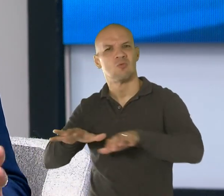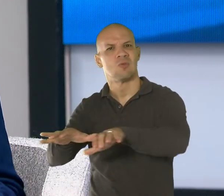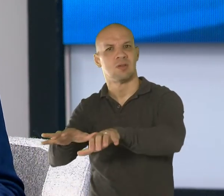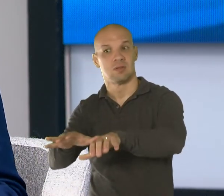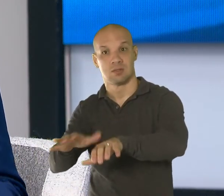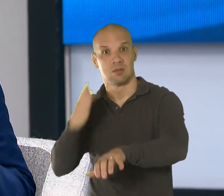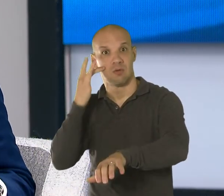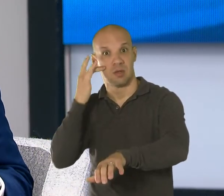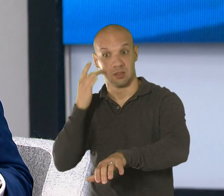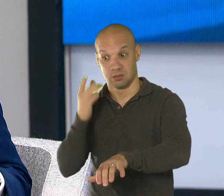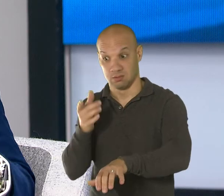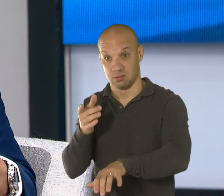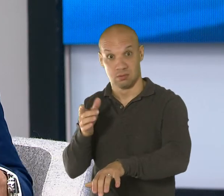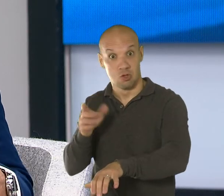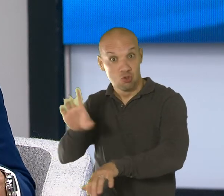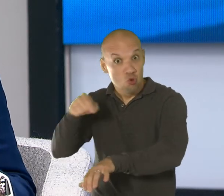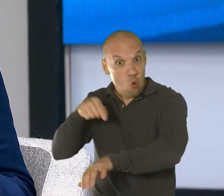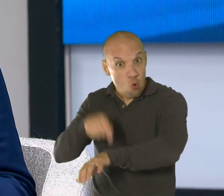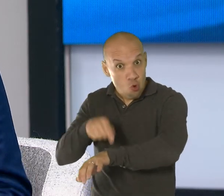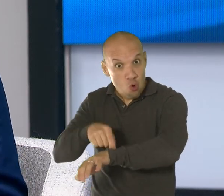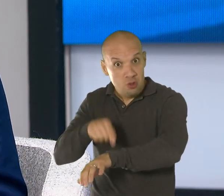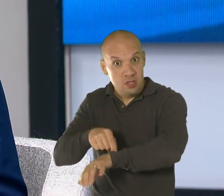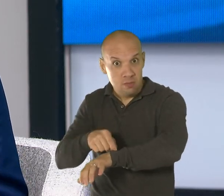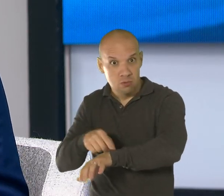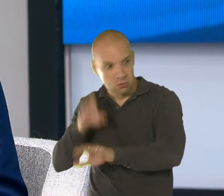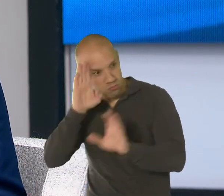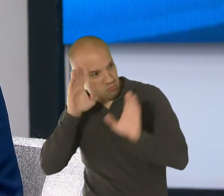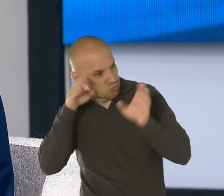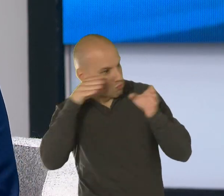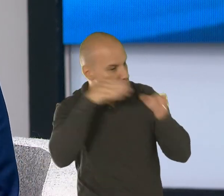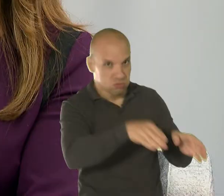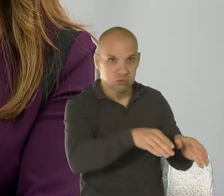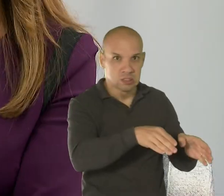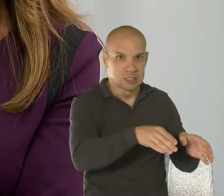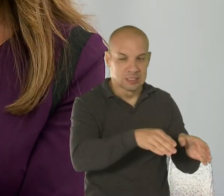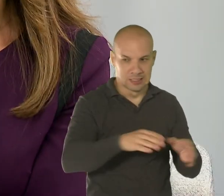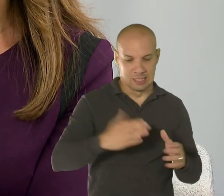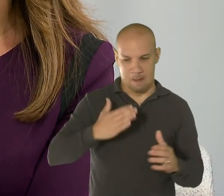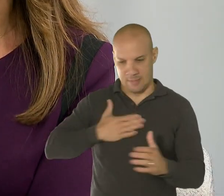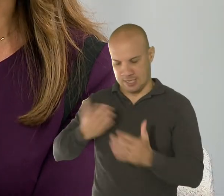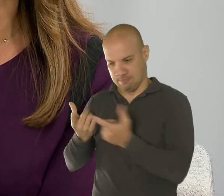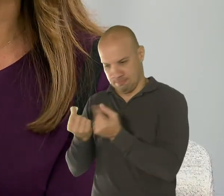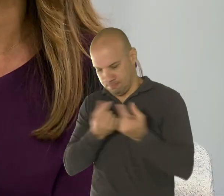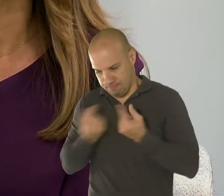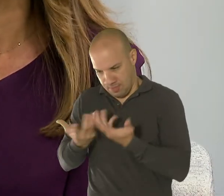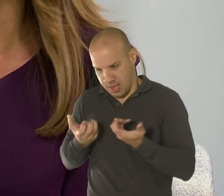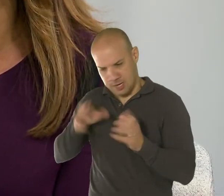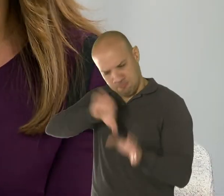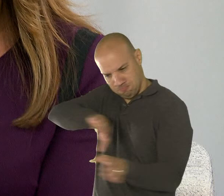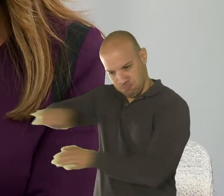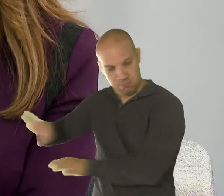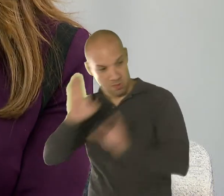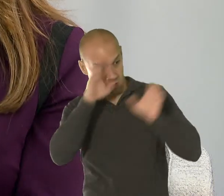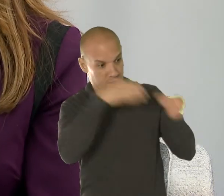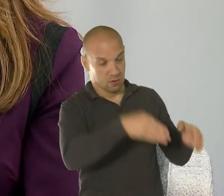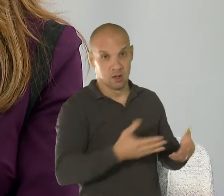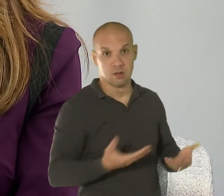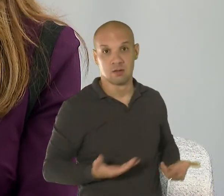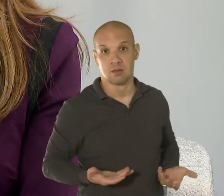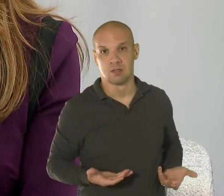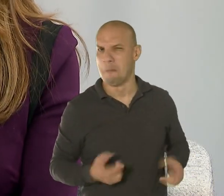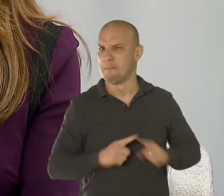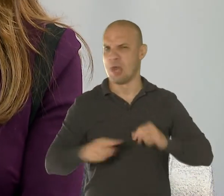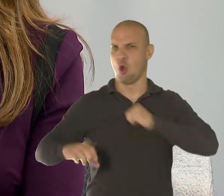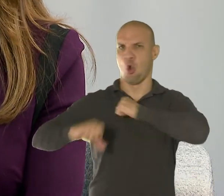no va a regresar y en muchas ocasiones metas. Hay que generar conciencia, pero no vemos ninguna campaña, nadie está hablando del